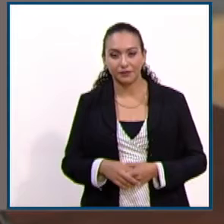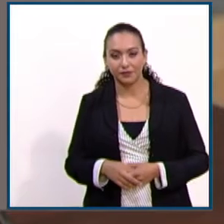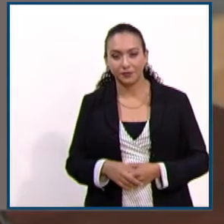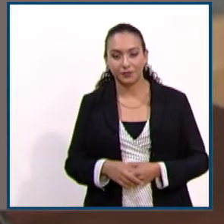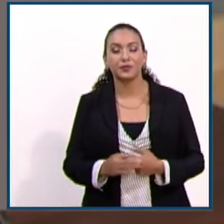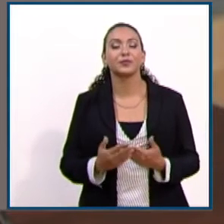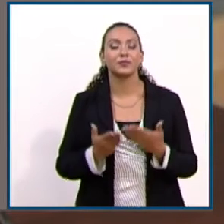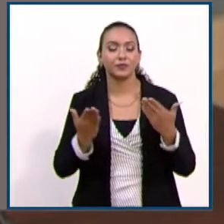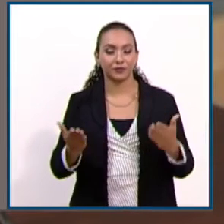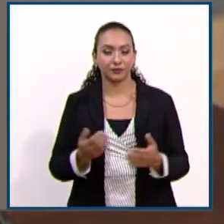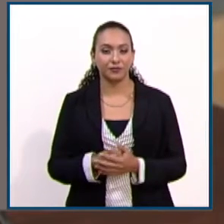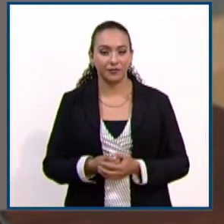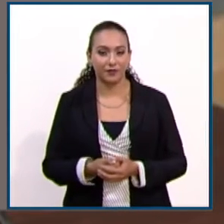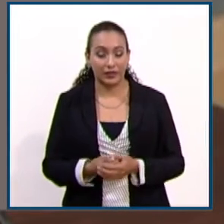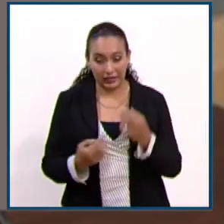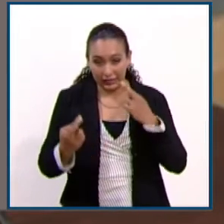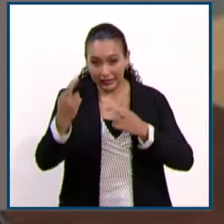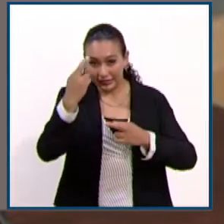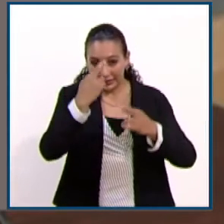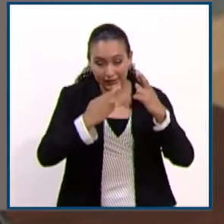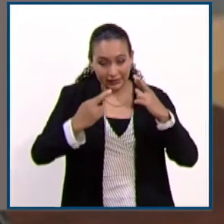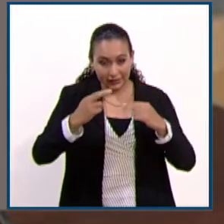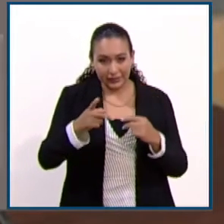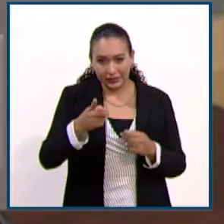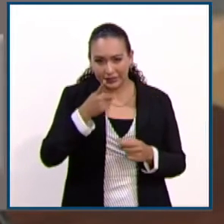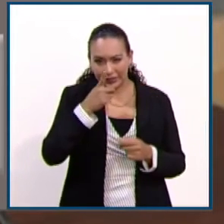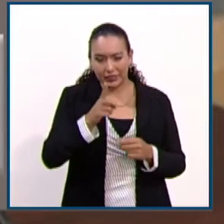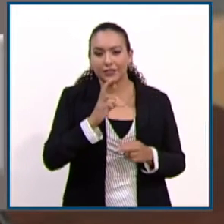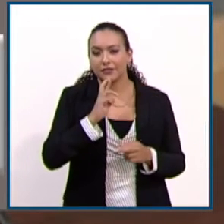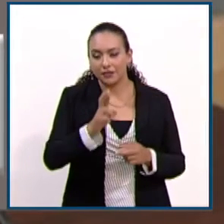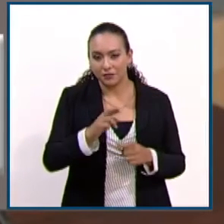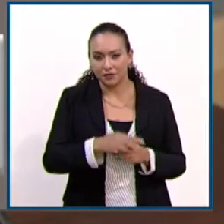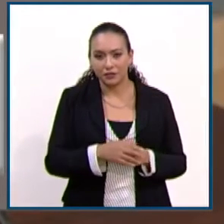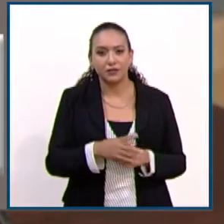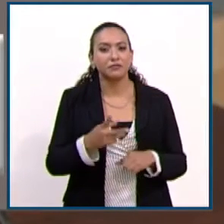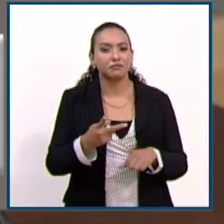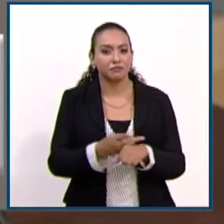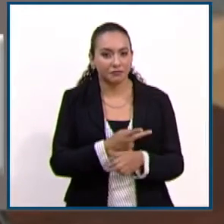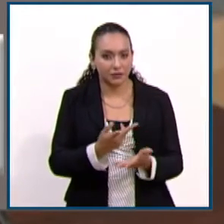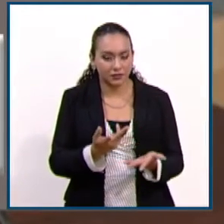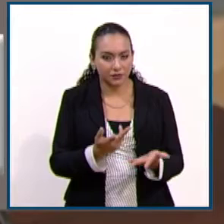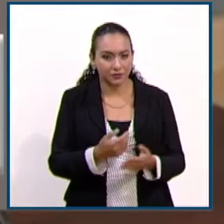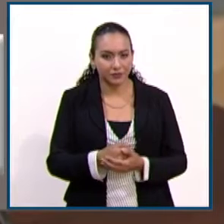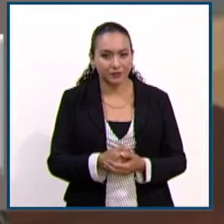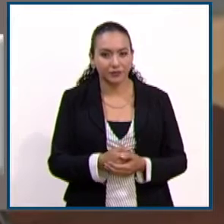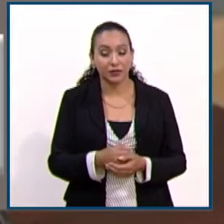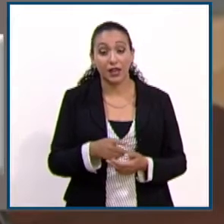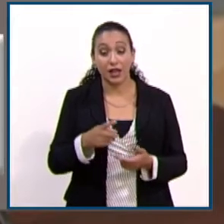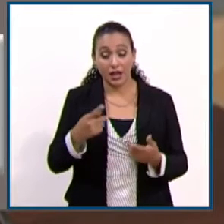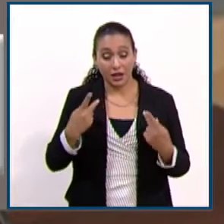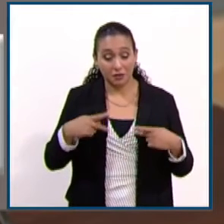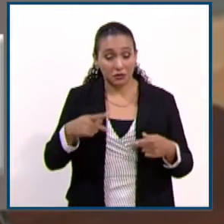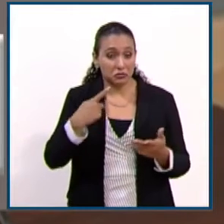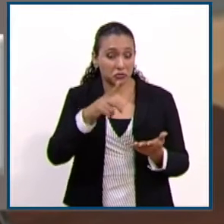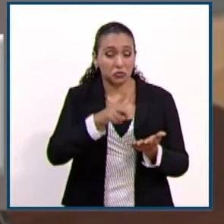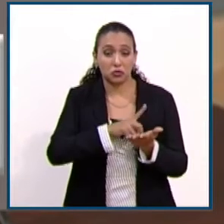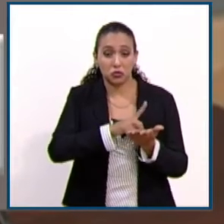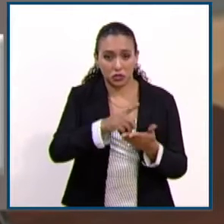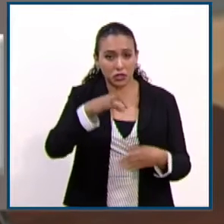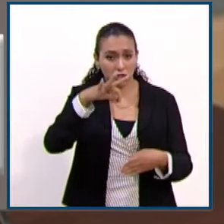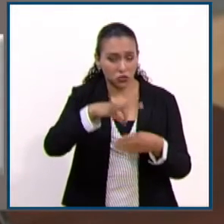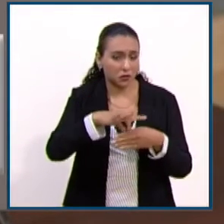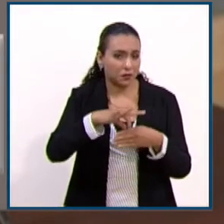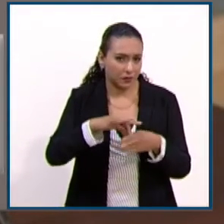En este sentido, se considera que esa determinación restringió de manera injustificada el derecho a ser votada de la recurrente, como